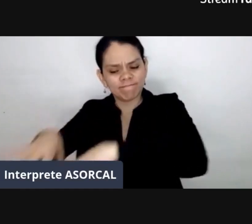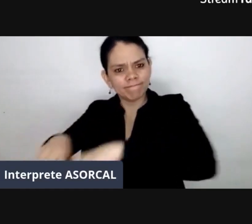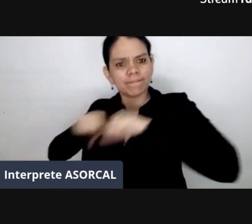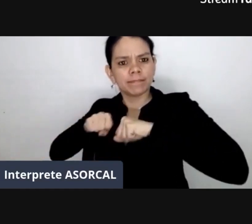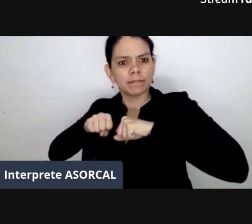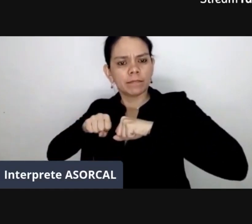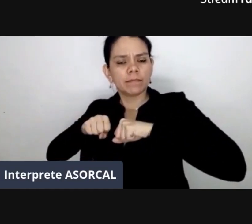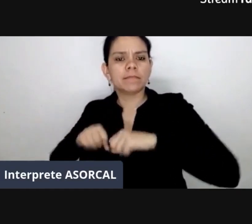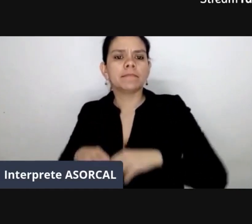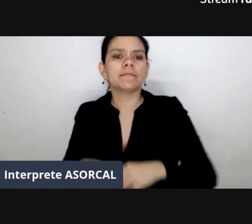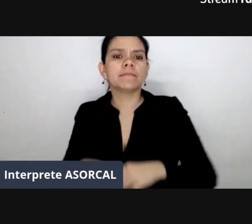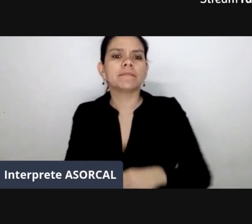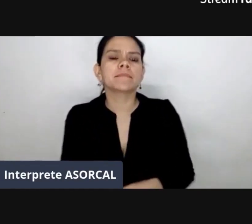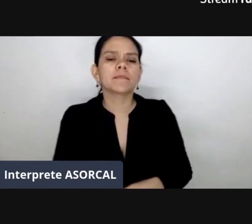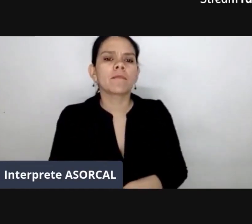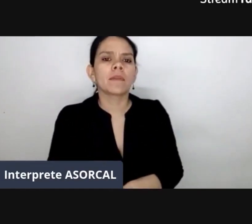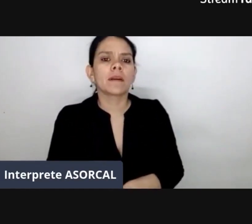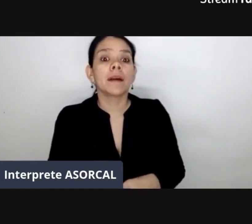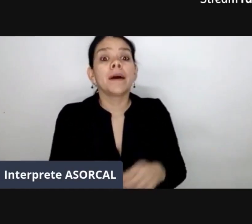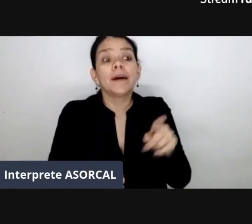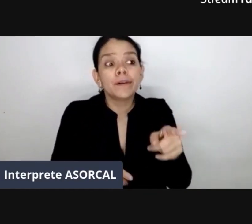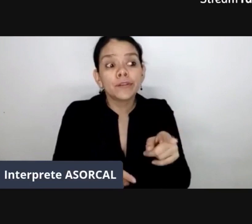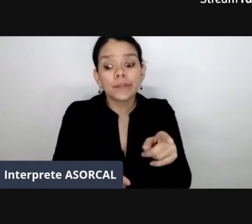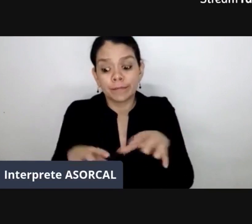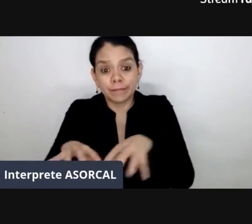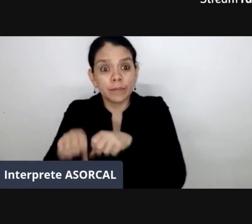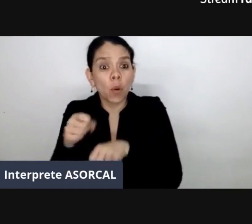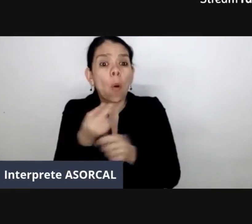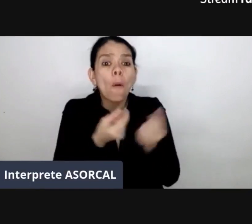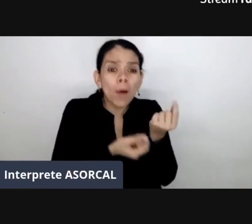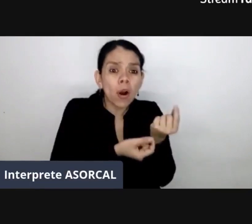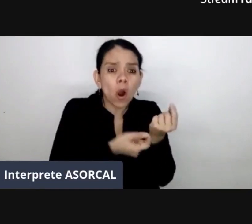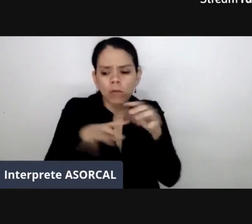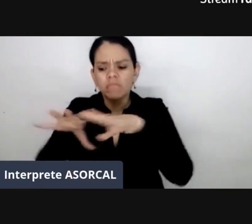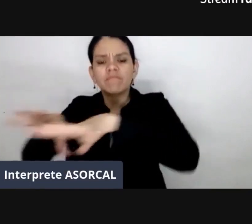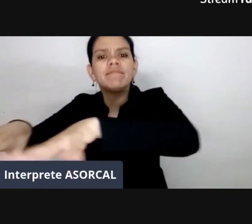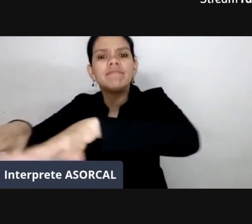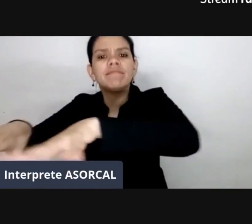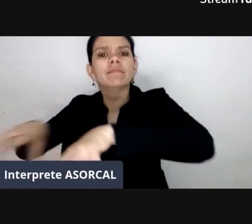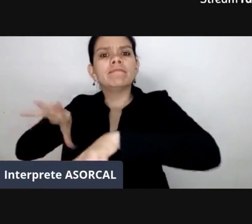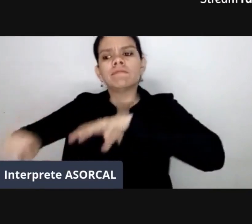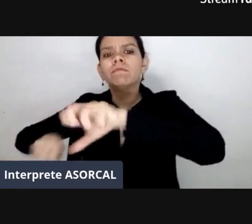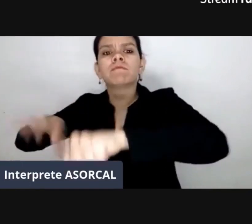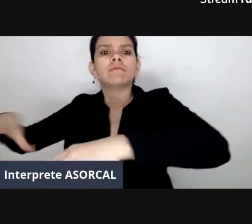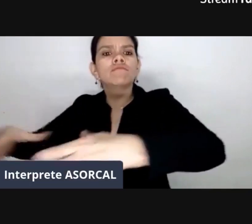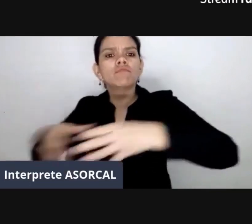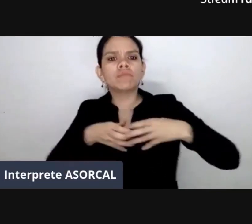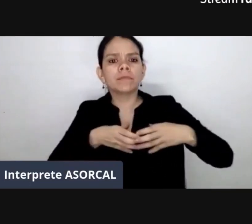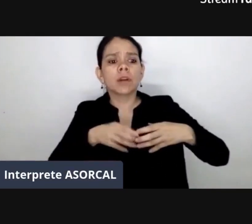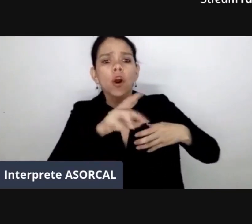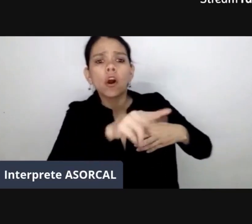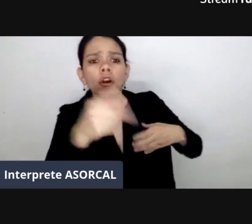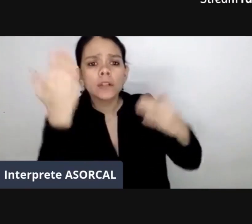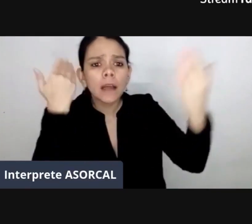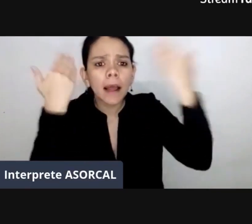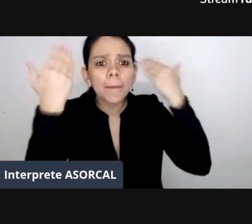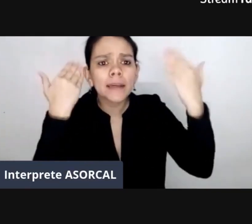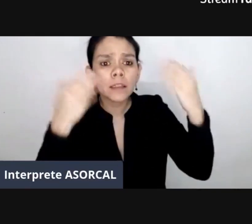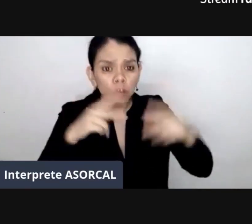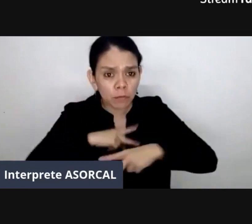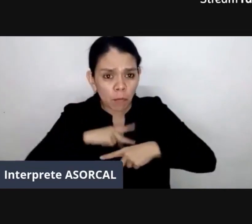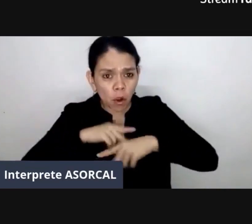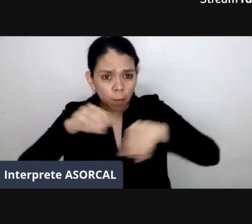tiempo que una gran masa de campesinos debía contentarse con trabajar tierras ajenas. Algunos de estos tenían pequeñas parcelas